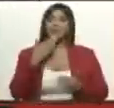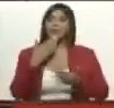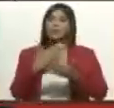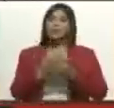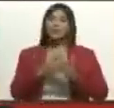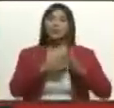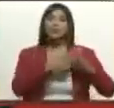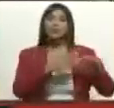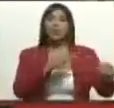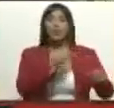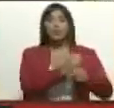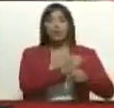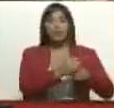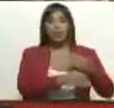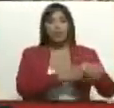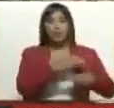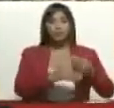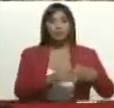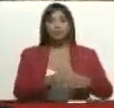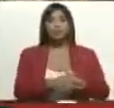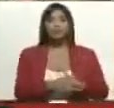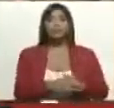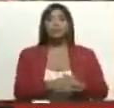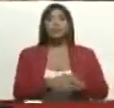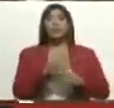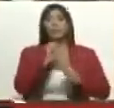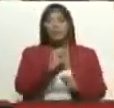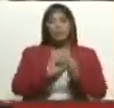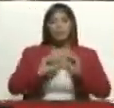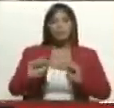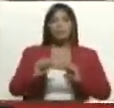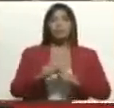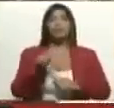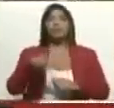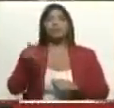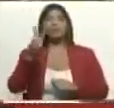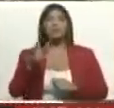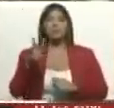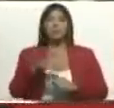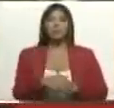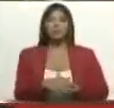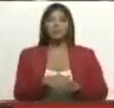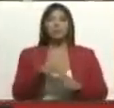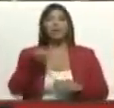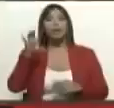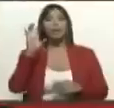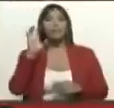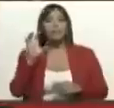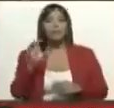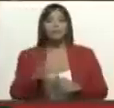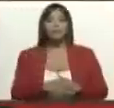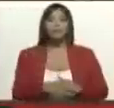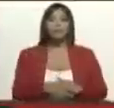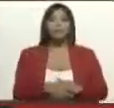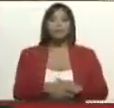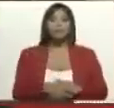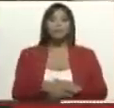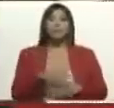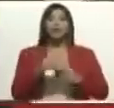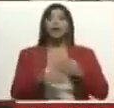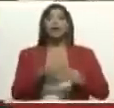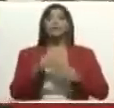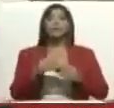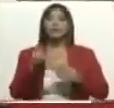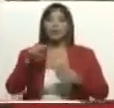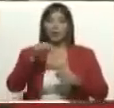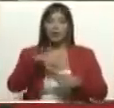agradeciendo por todo lo que han hecho para mantener de pie a la República, a la patria, para hacer